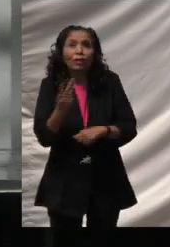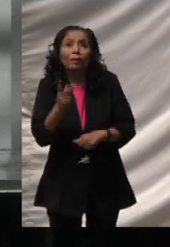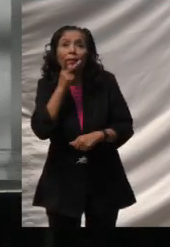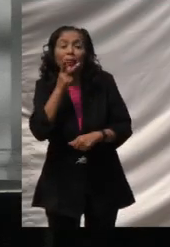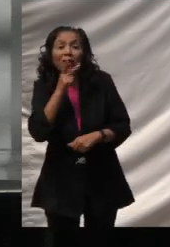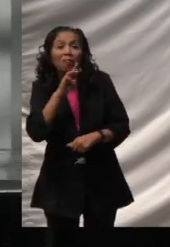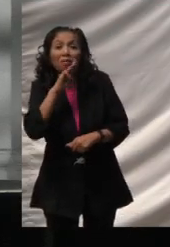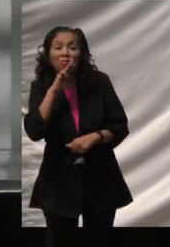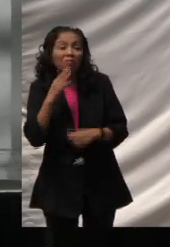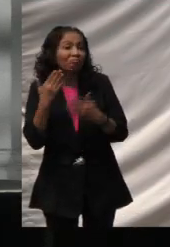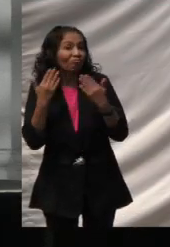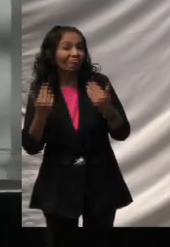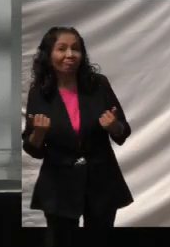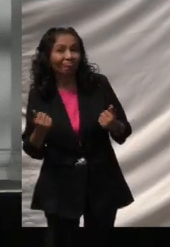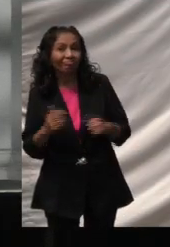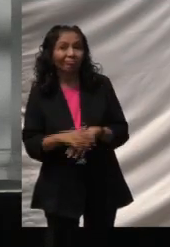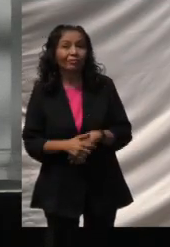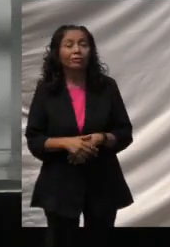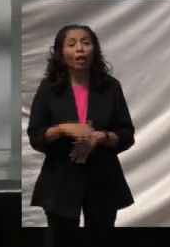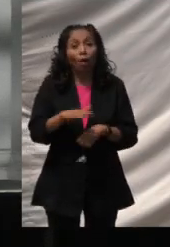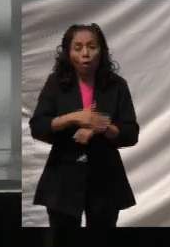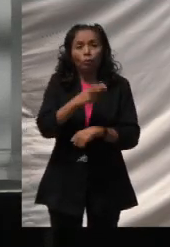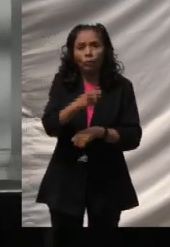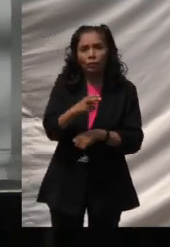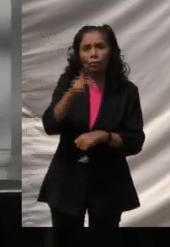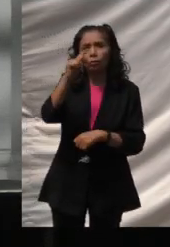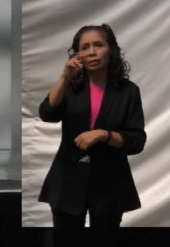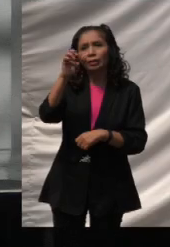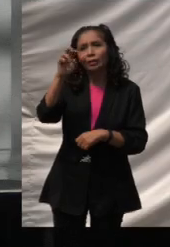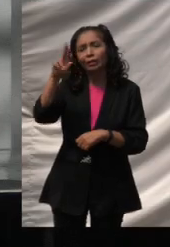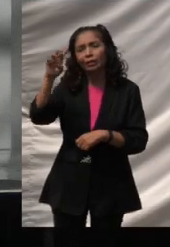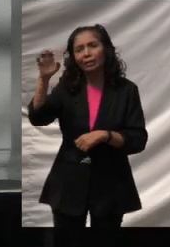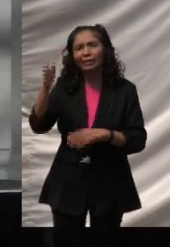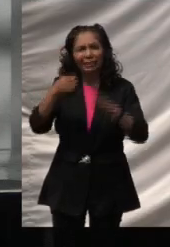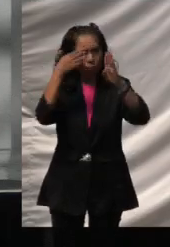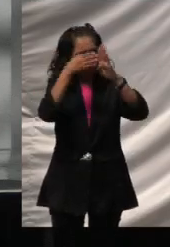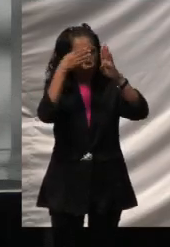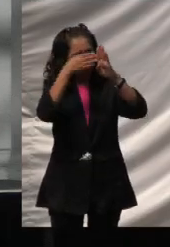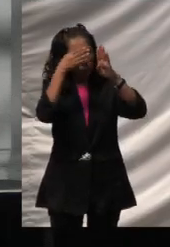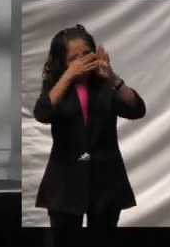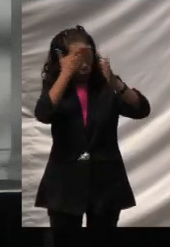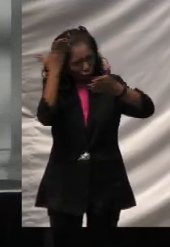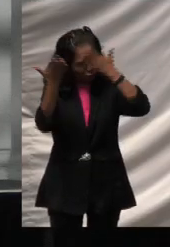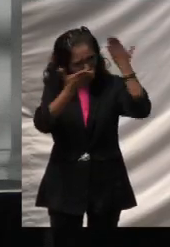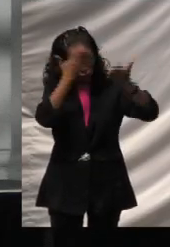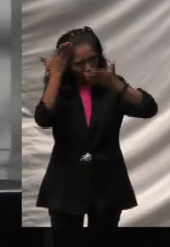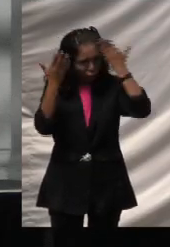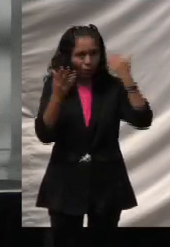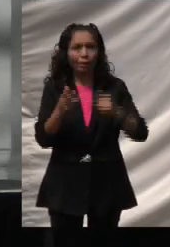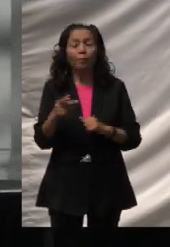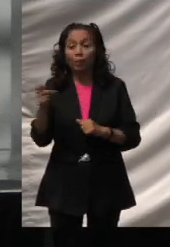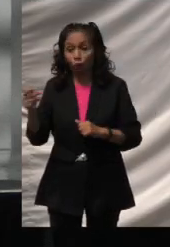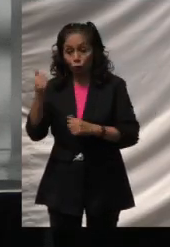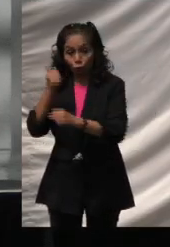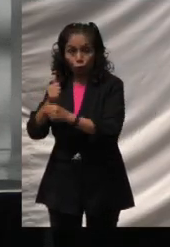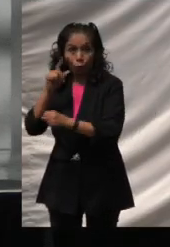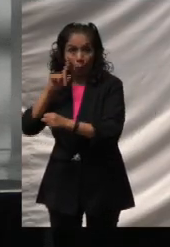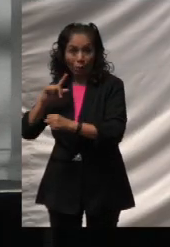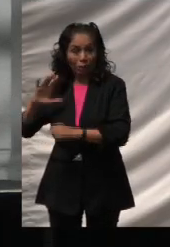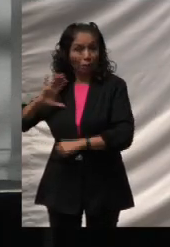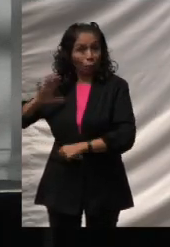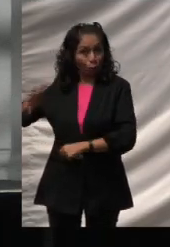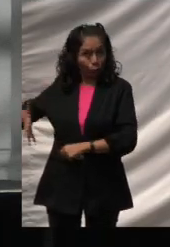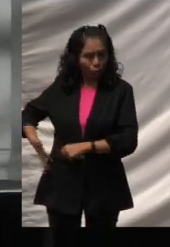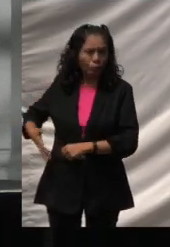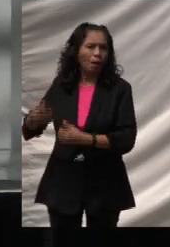ella. Es por ello que Teresita se puso como meta esforzarse al máximo para sentir orgullosa a su abuelita junto a sus